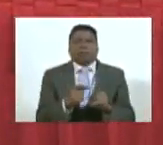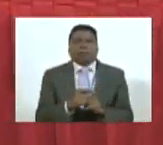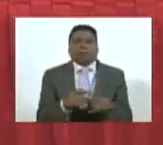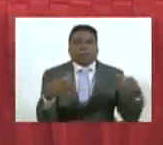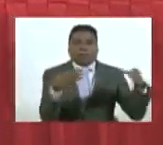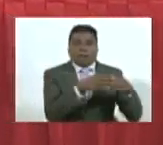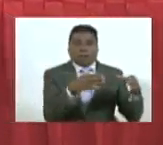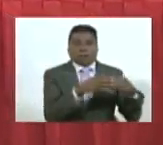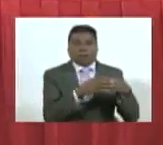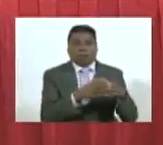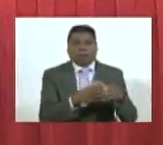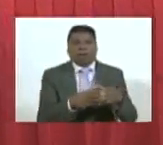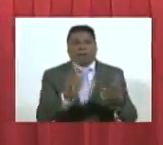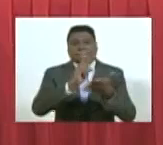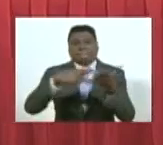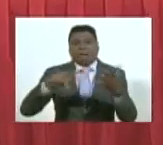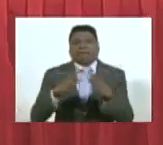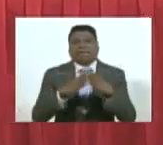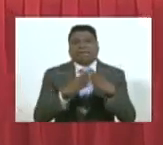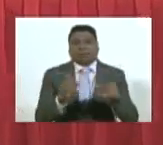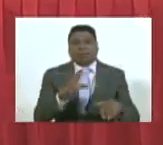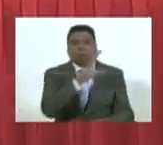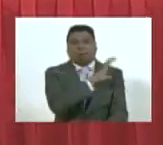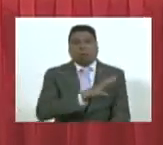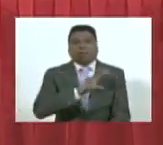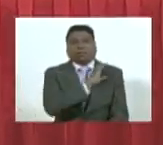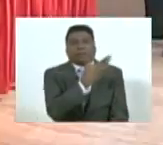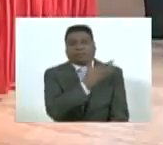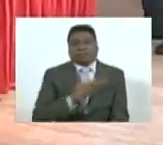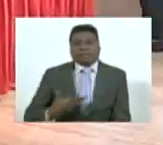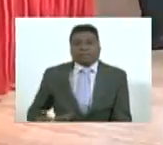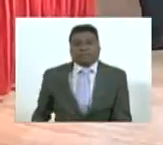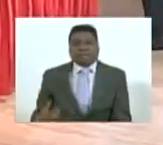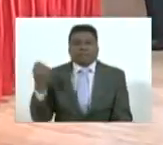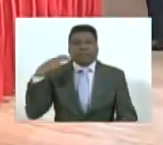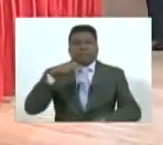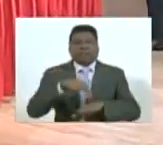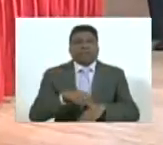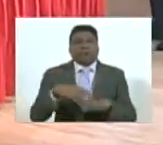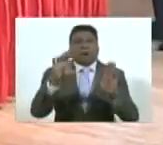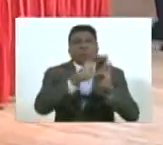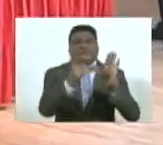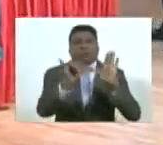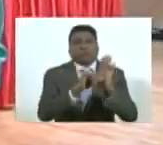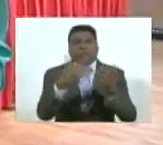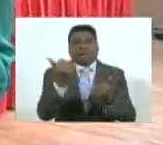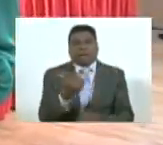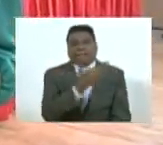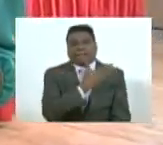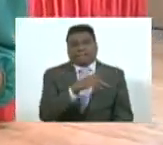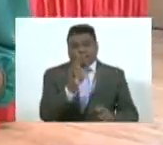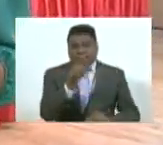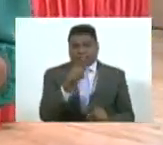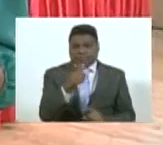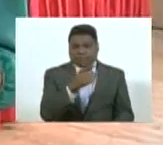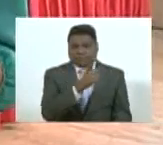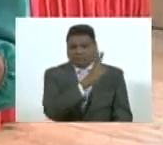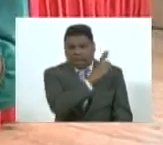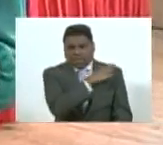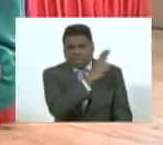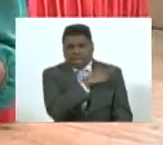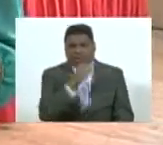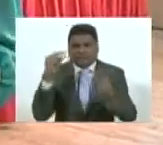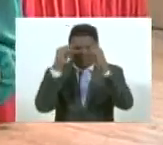reuniones sectoriales por parte de la Comisión Presidencial para la Asamblea Nacional Constituyente. El presidente de esta comisión, Elías Agua,